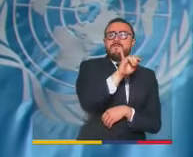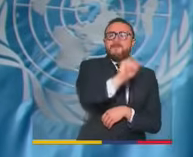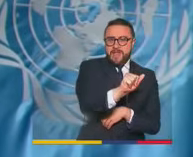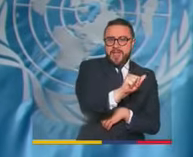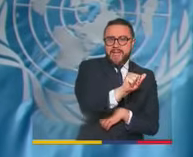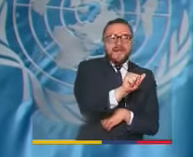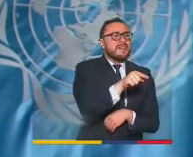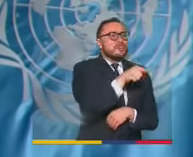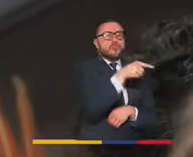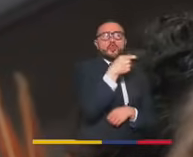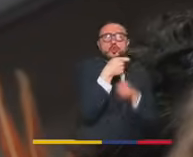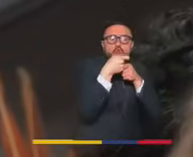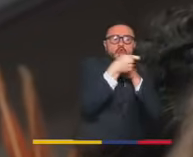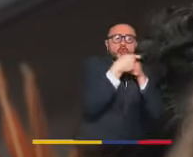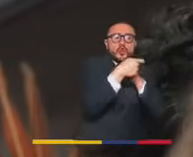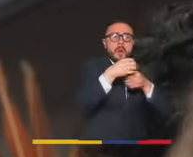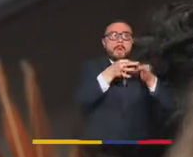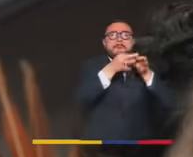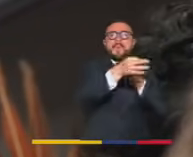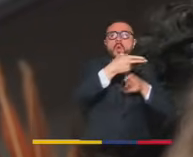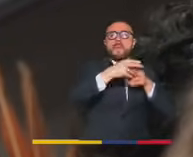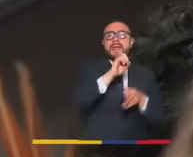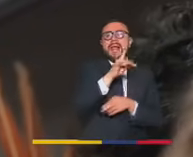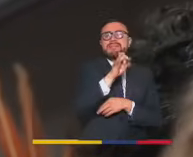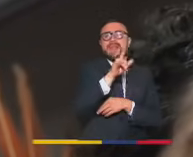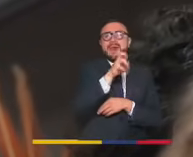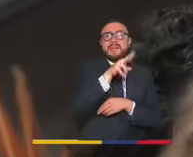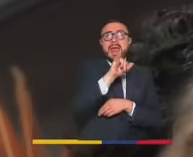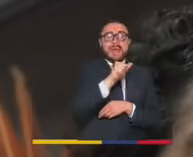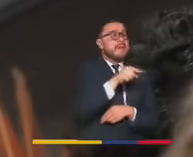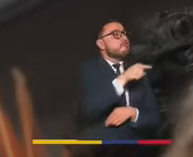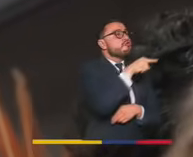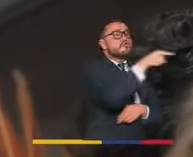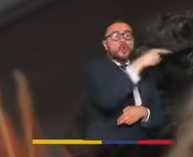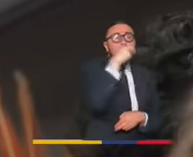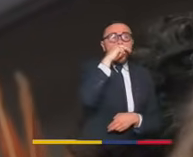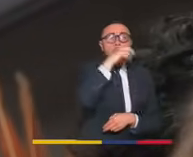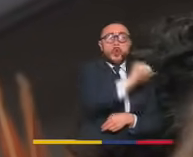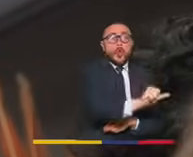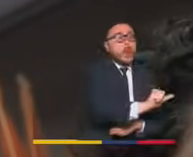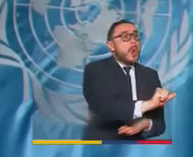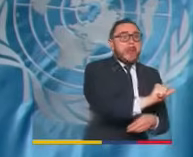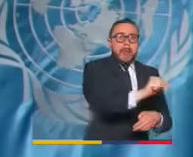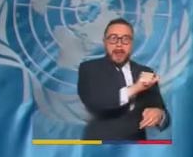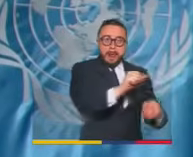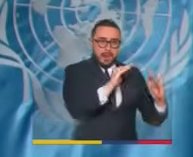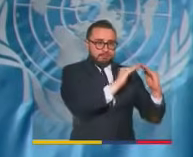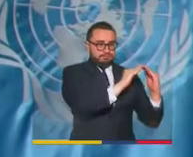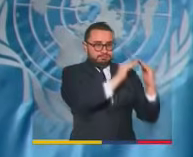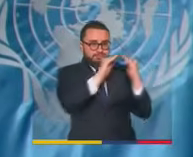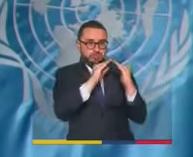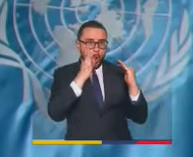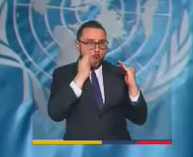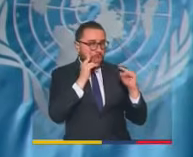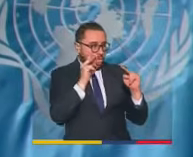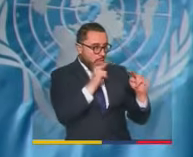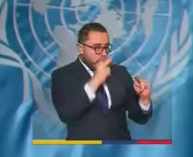de 12 años apenas y asesinada por su vecino, en la